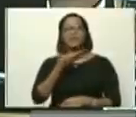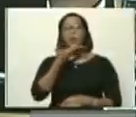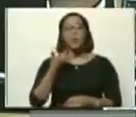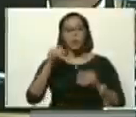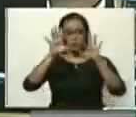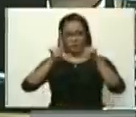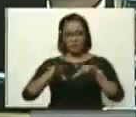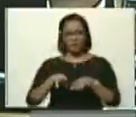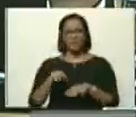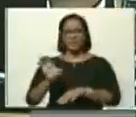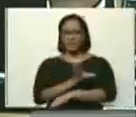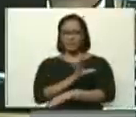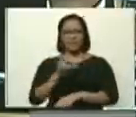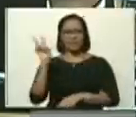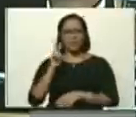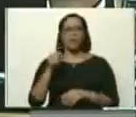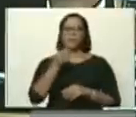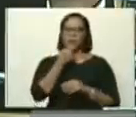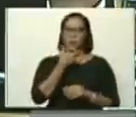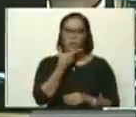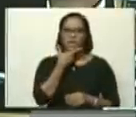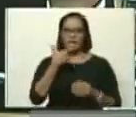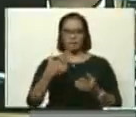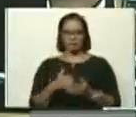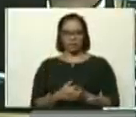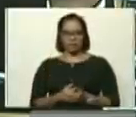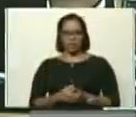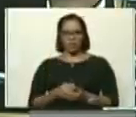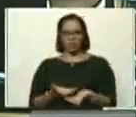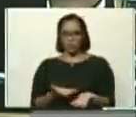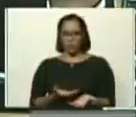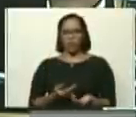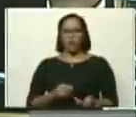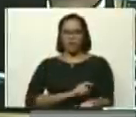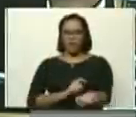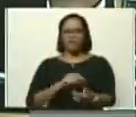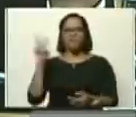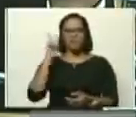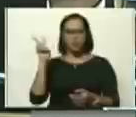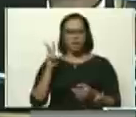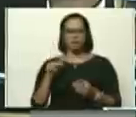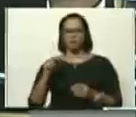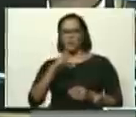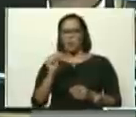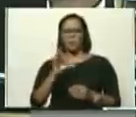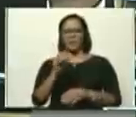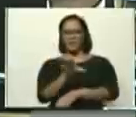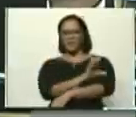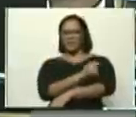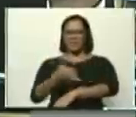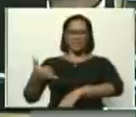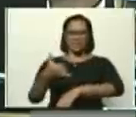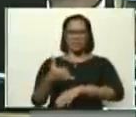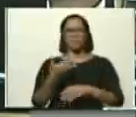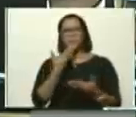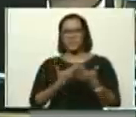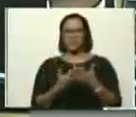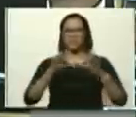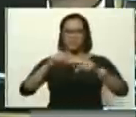eres tú. Pero bonitas, para unir a los venezolanos. No para cantar ya en la frontera, para pedir la invasión de nuestro país.